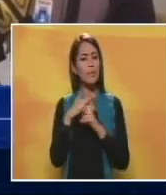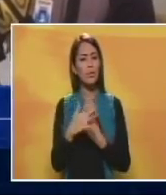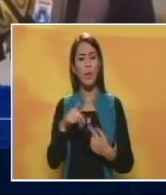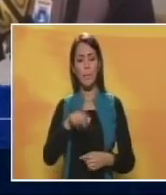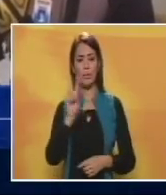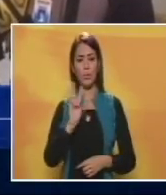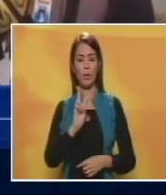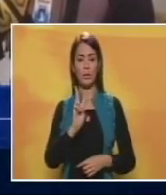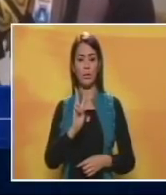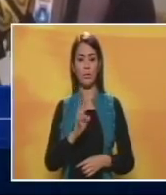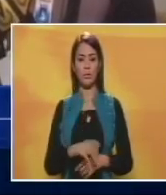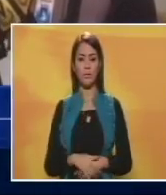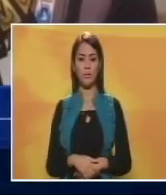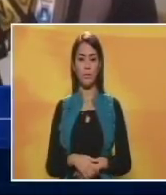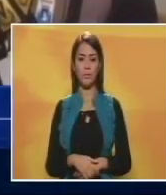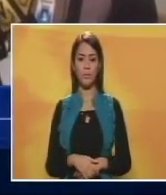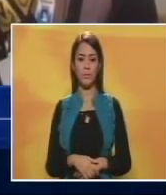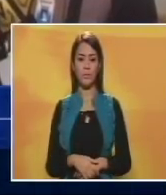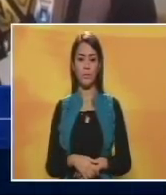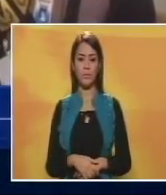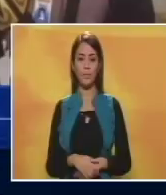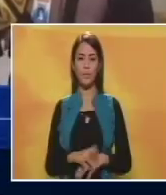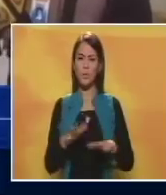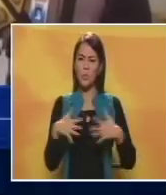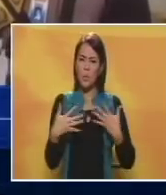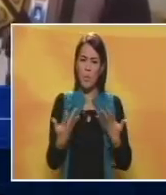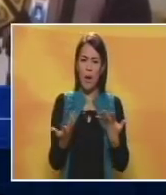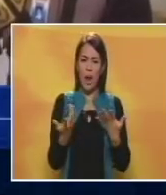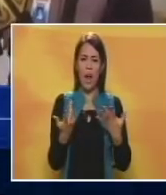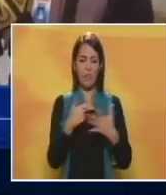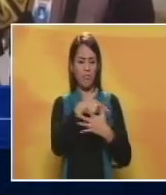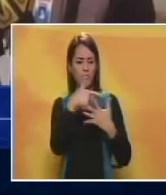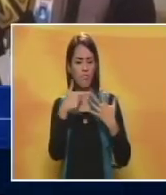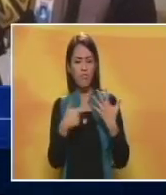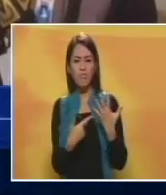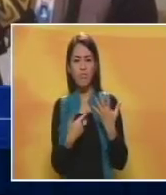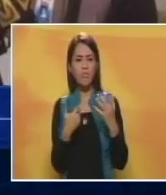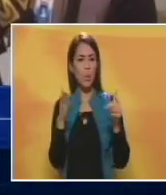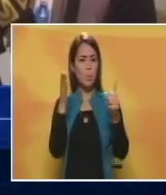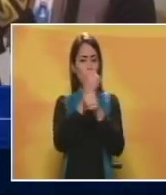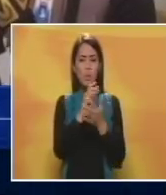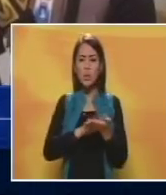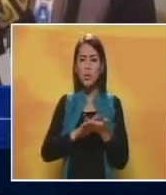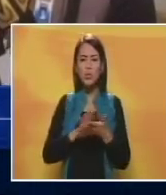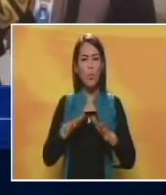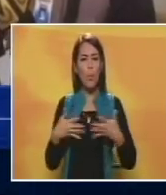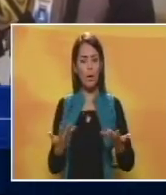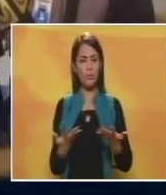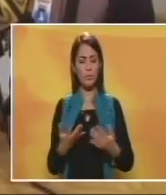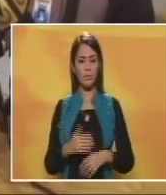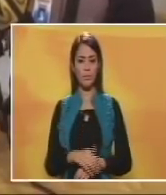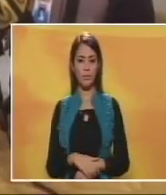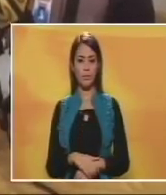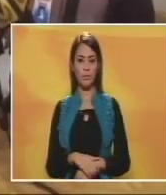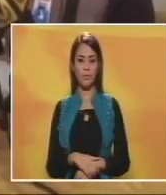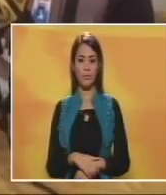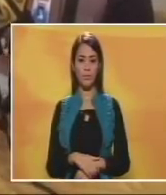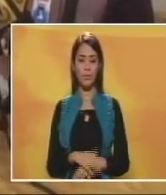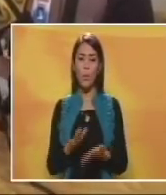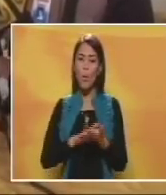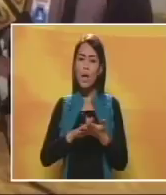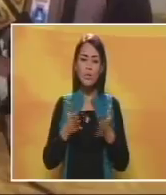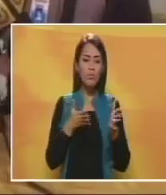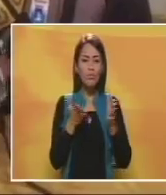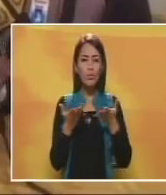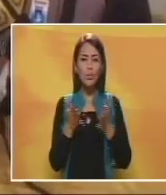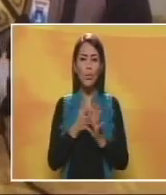Venezuela, ¿qué ofrecen? ¿Cuál es la alternativa? ¿Cuál es la ruta? ¿Cuál es el camino? ¿Dónde